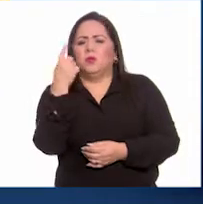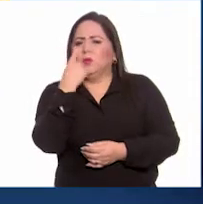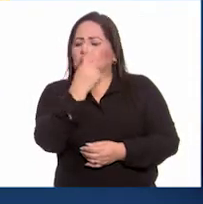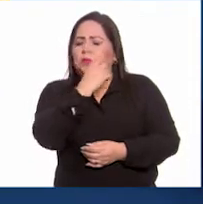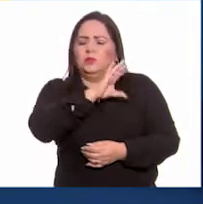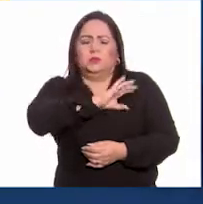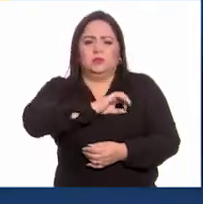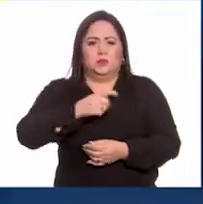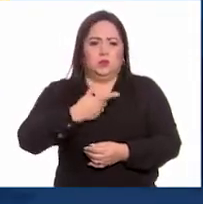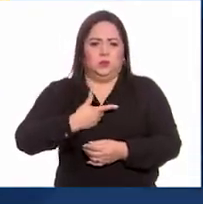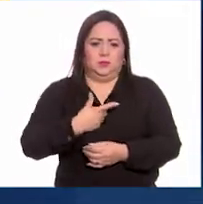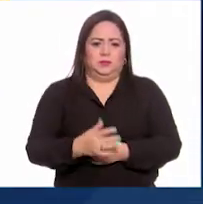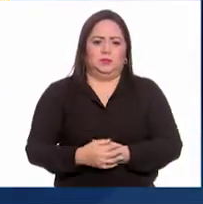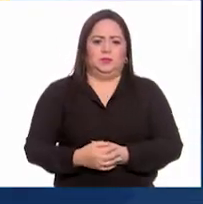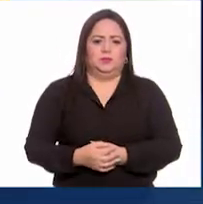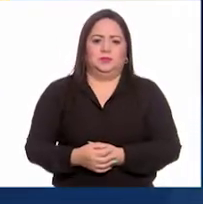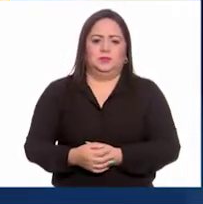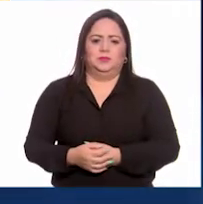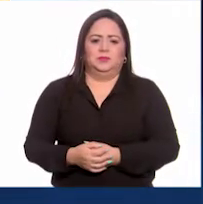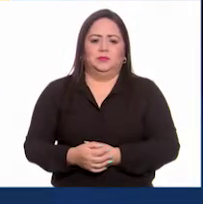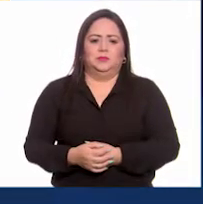material llamativo.